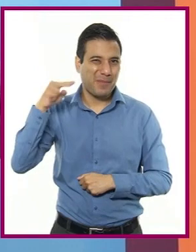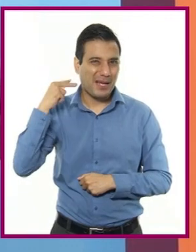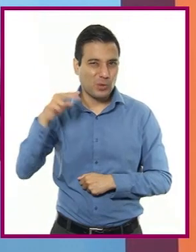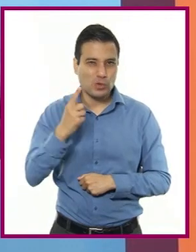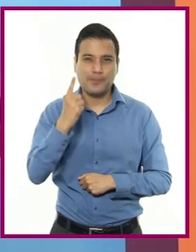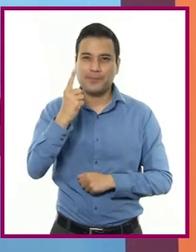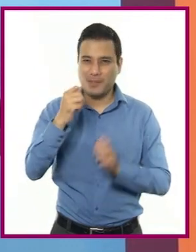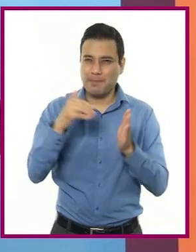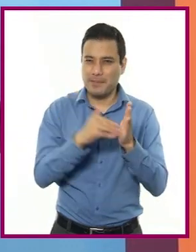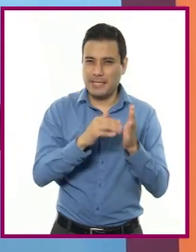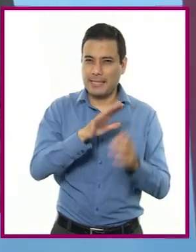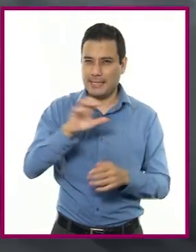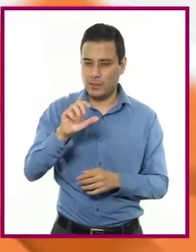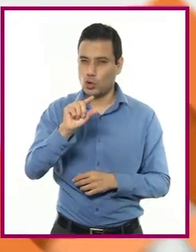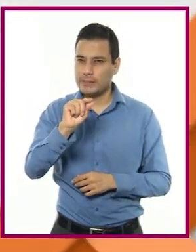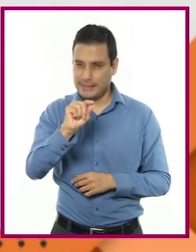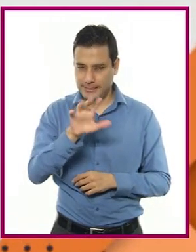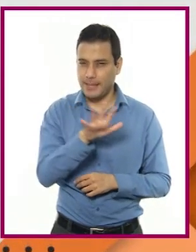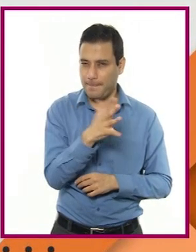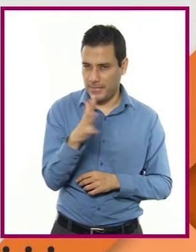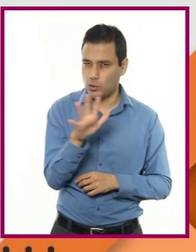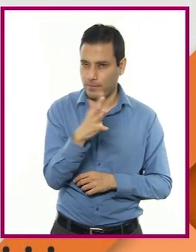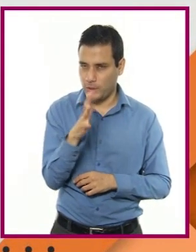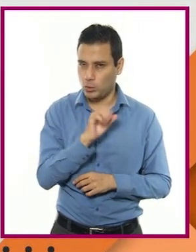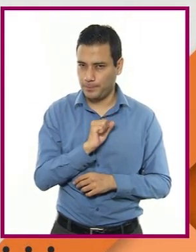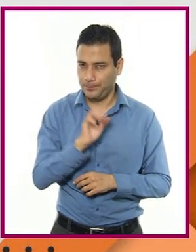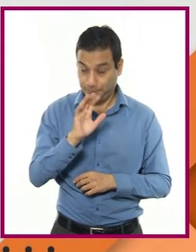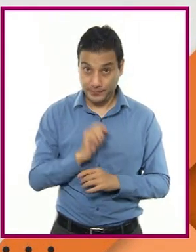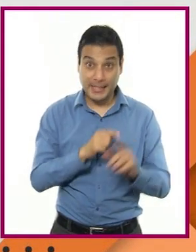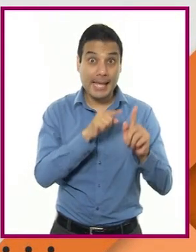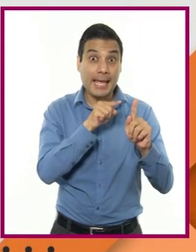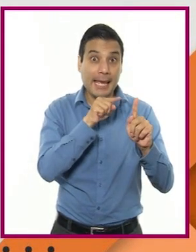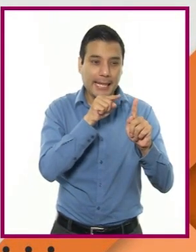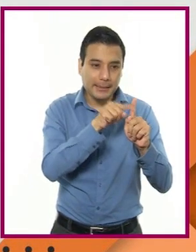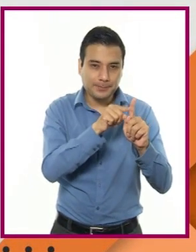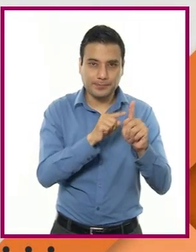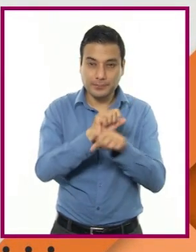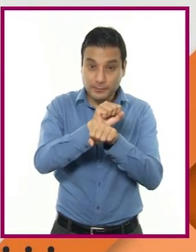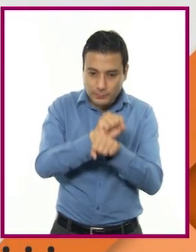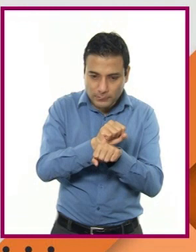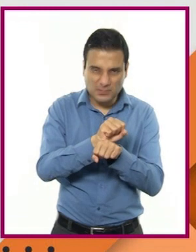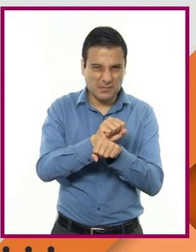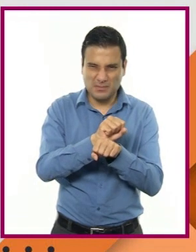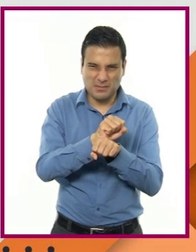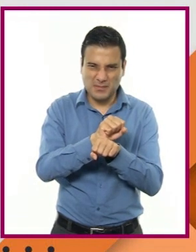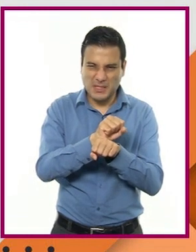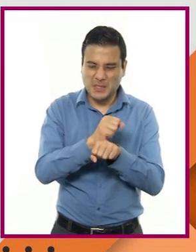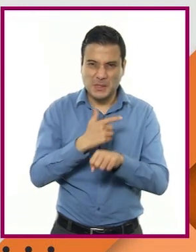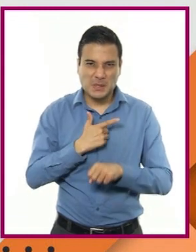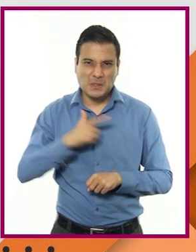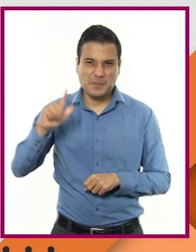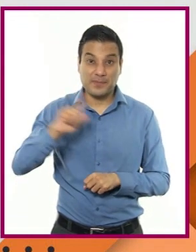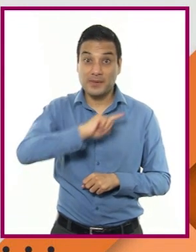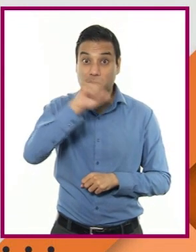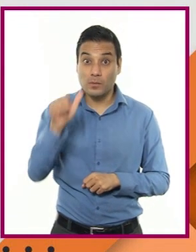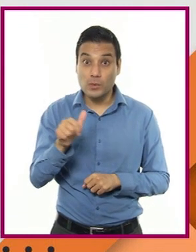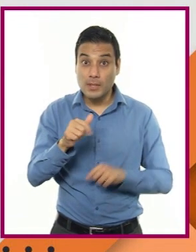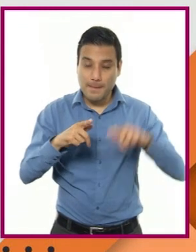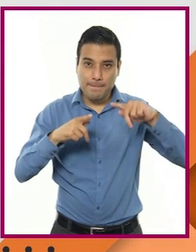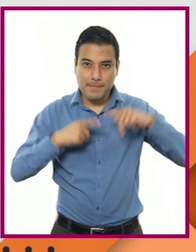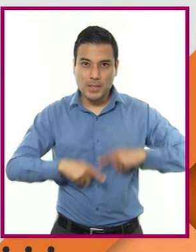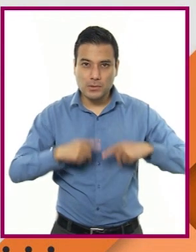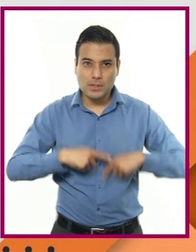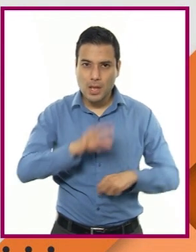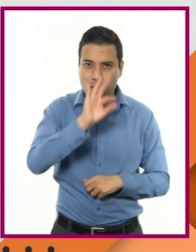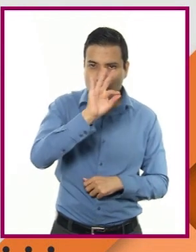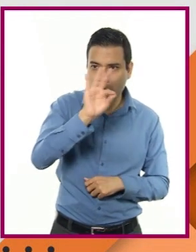1570 aproximadamente. Logrando escapar de la opresión, él y su gente construyeron una pequeña colonia